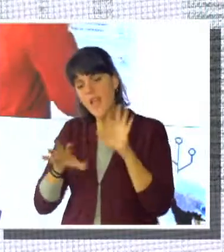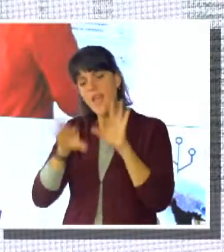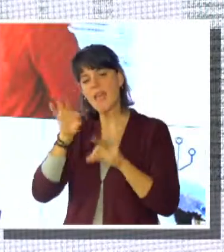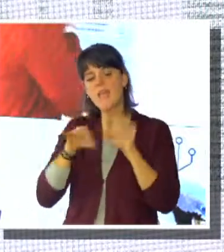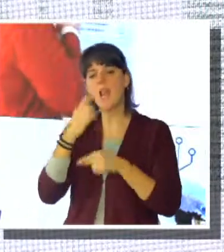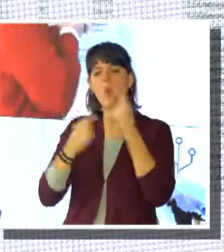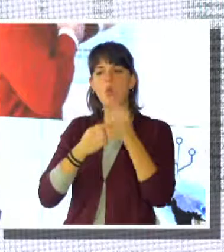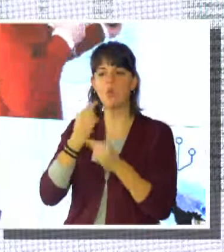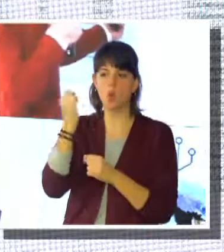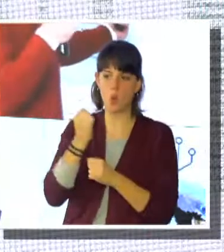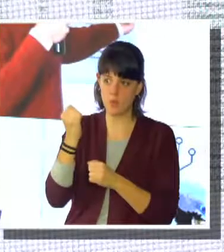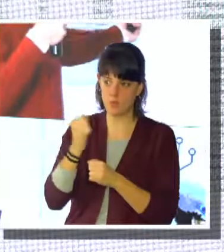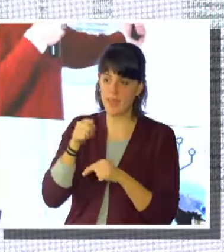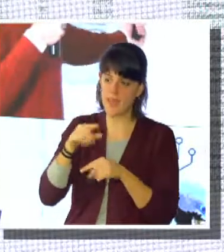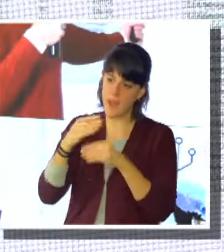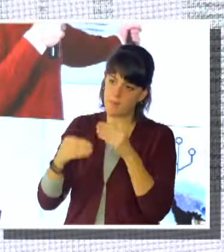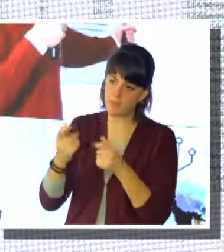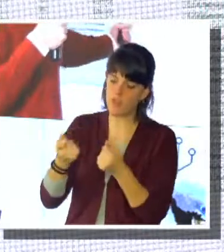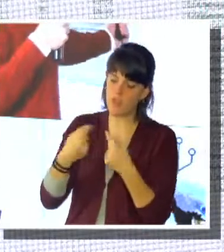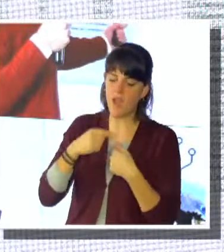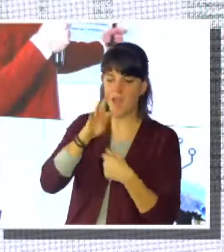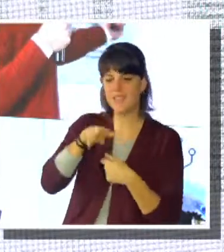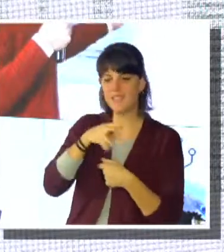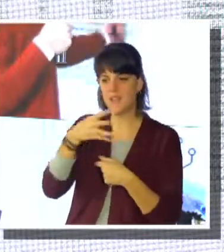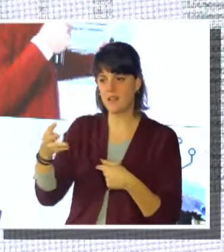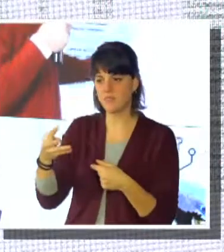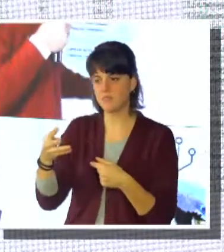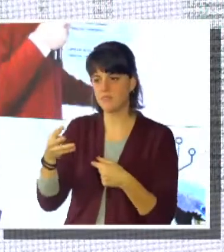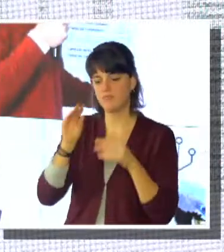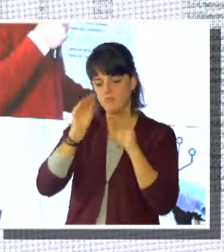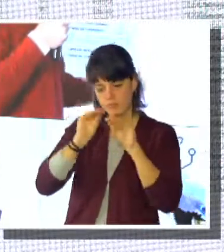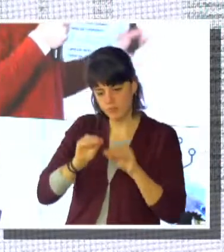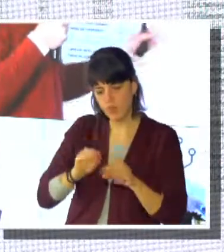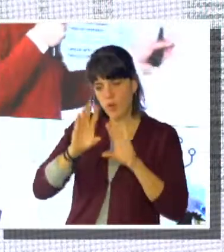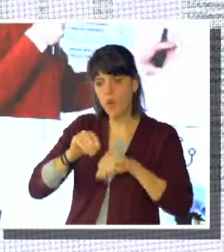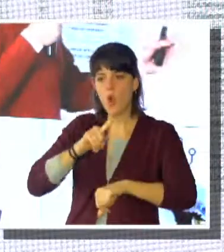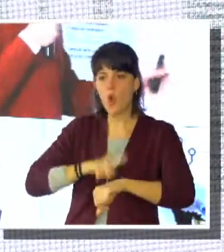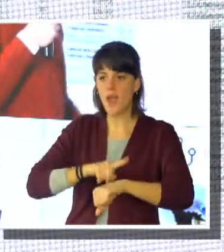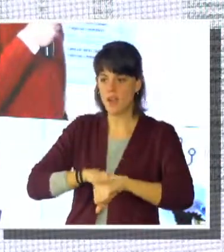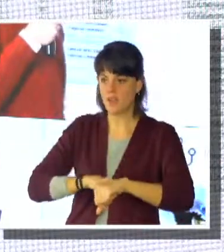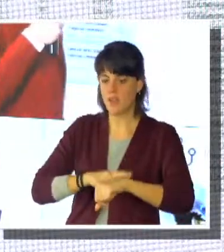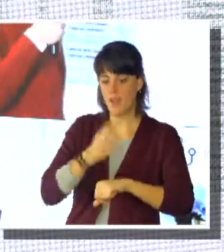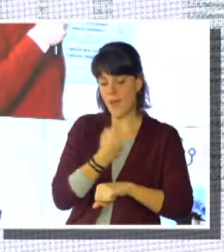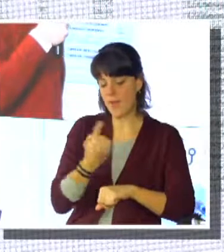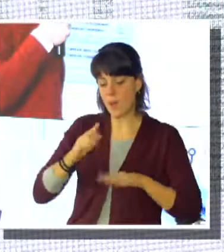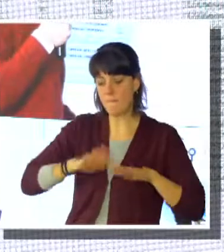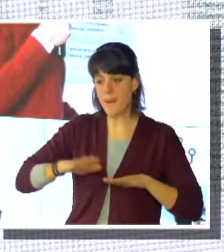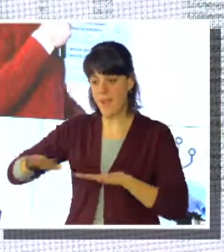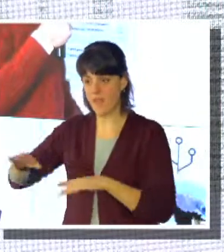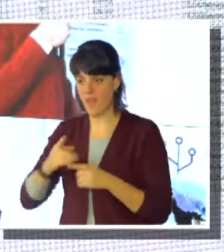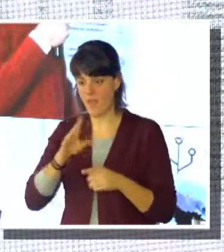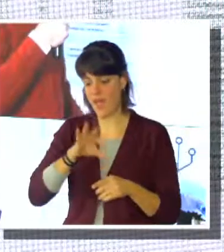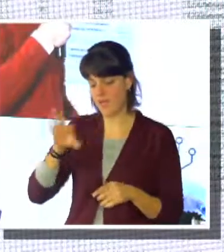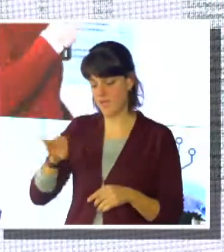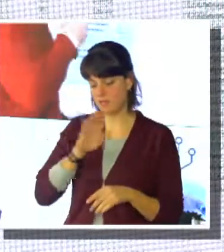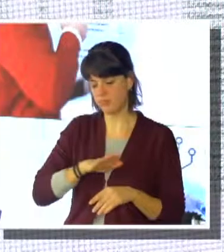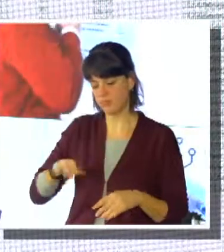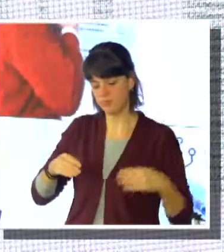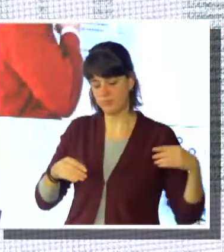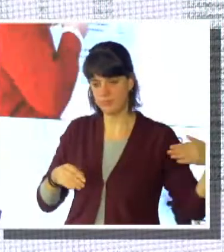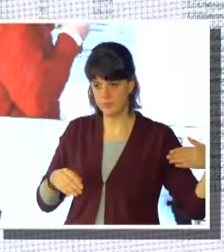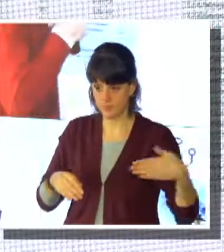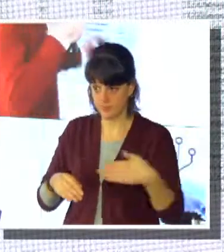va llegando más cerca de la pasada del ómnibus a la parada. Haciendo lo mismo que con la lineal, sumamos las personas que había esperando